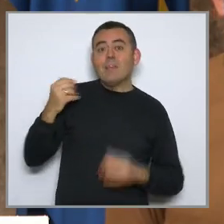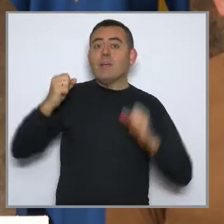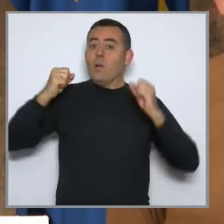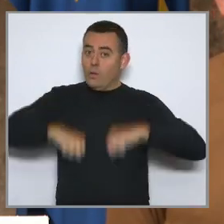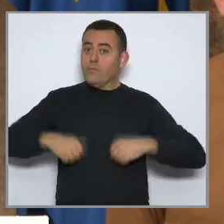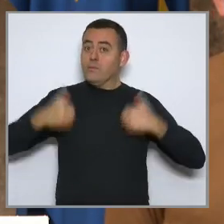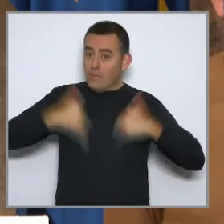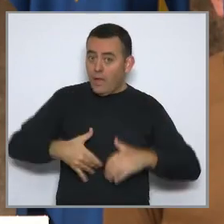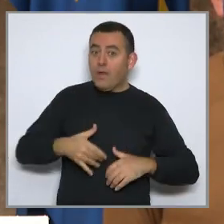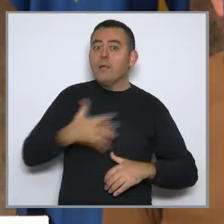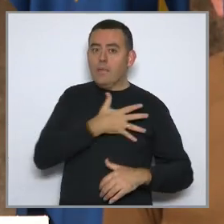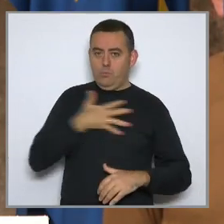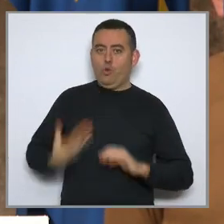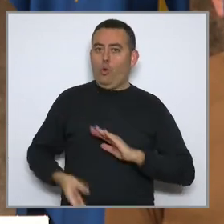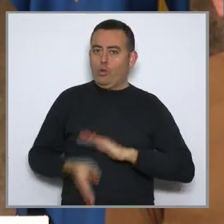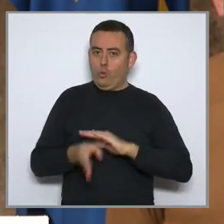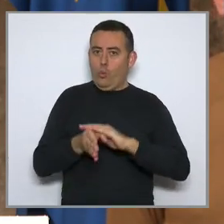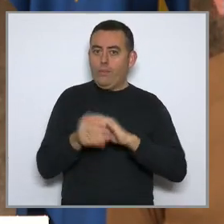necesario, ¿no?